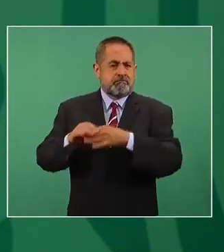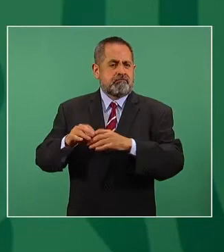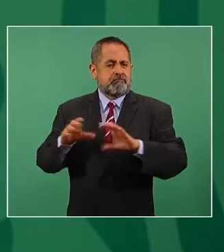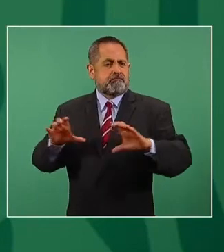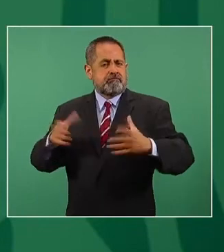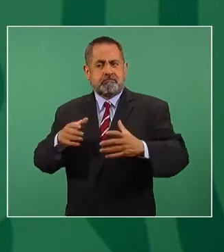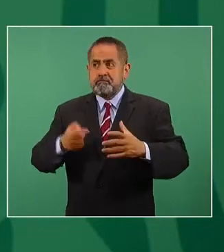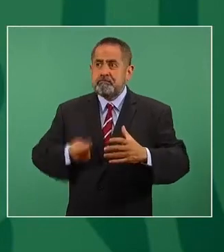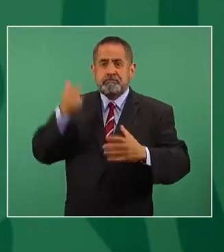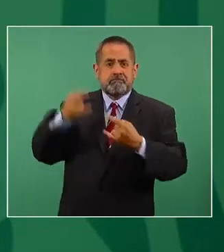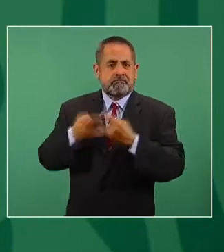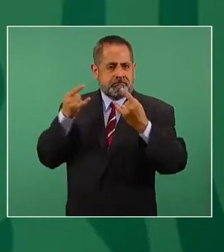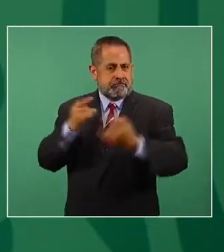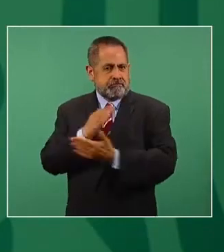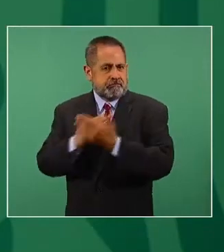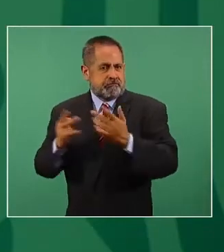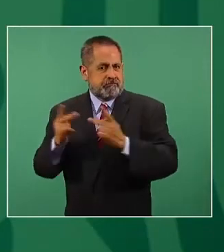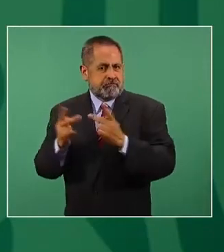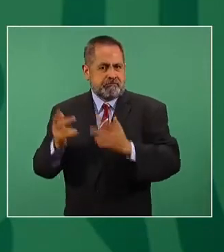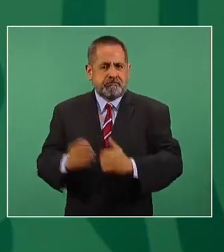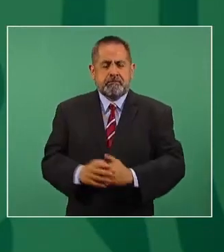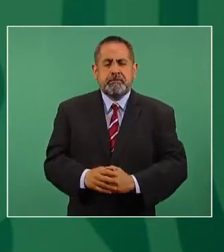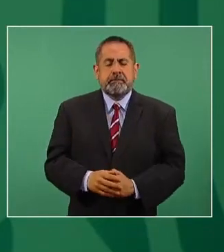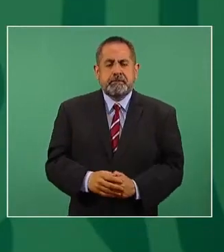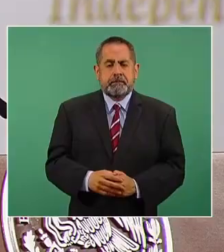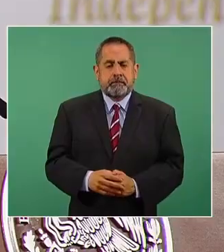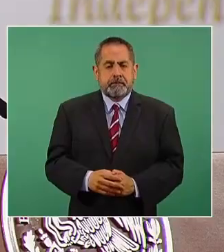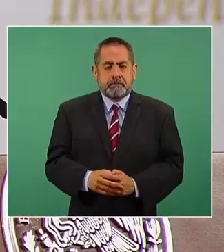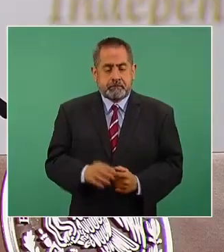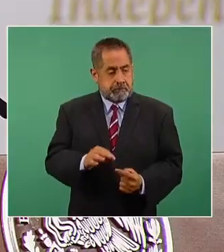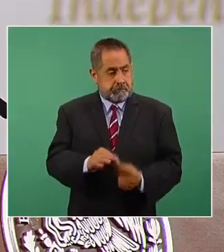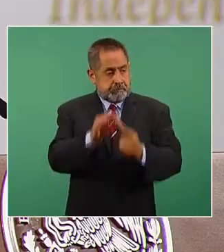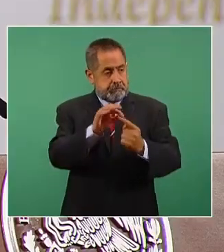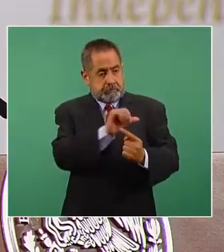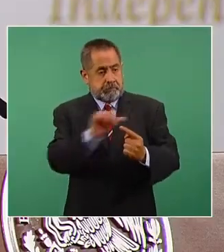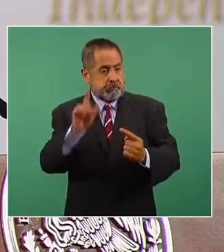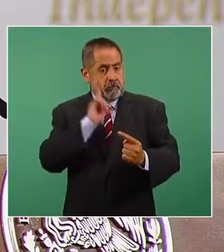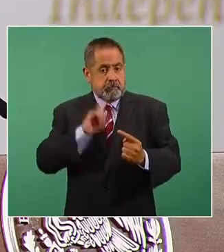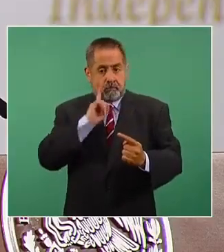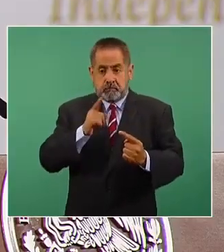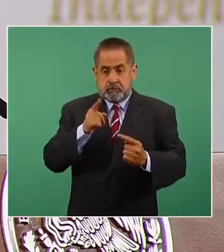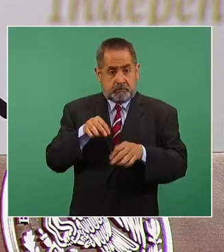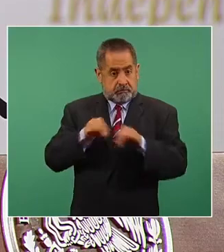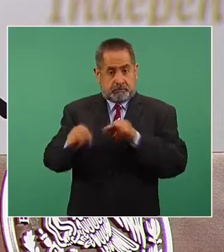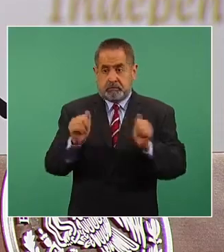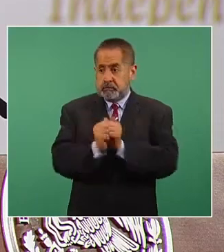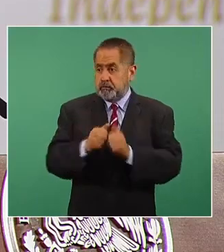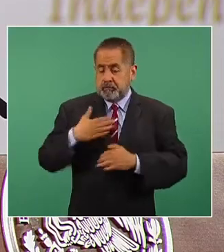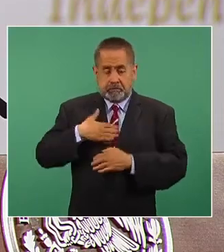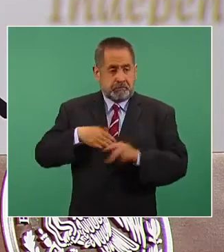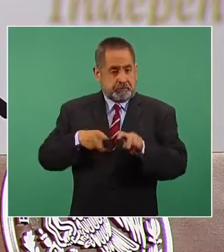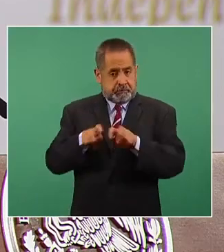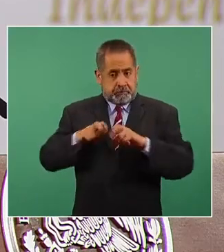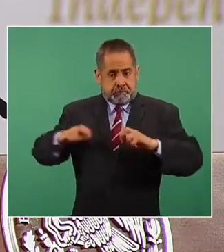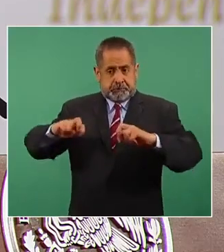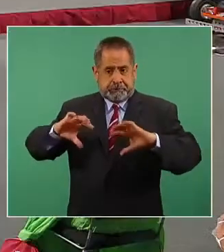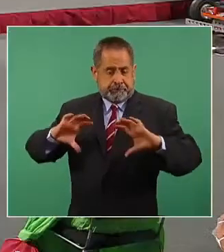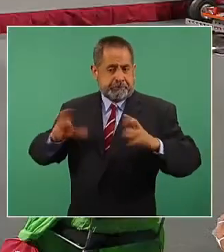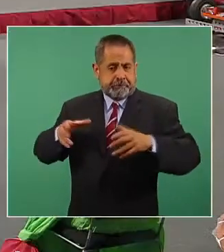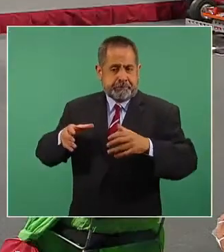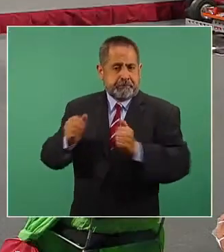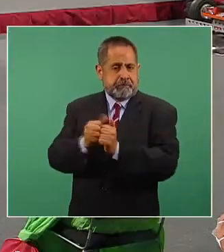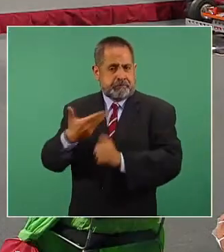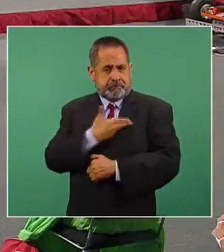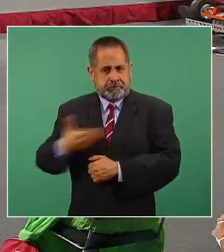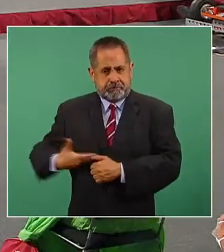todo, quiero destacar a estas mujeres, mis amigas del gabinete, todas extraordinarias,